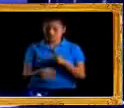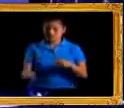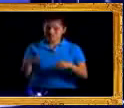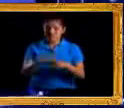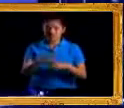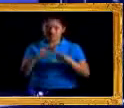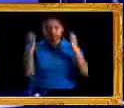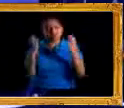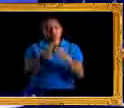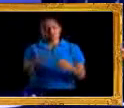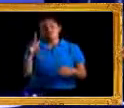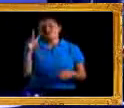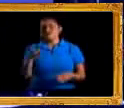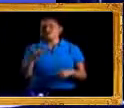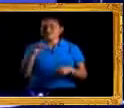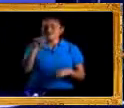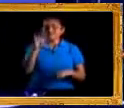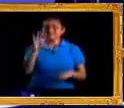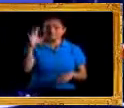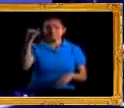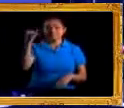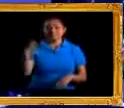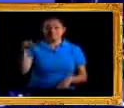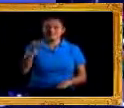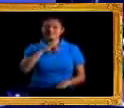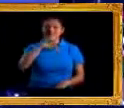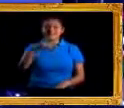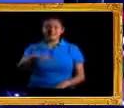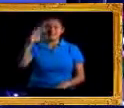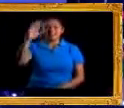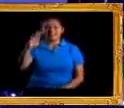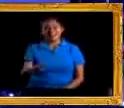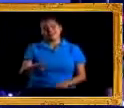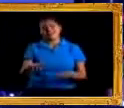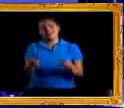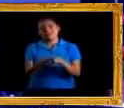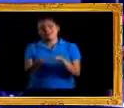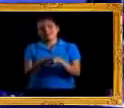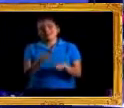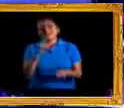fue con el Señor. Y como dice el apóstol, ¡nos vamos!